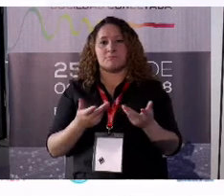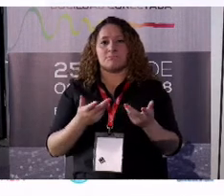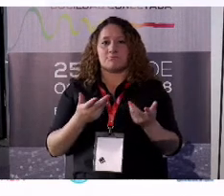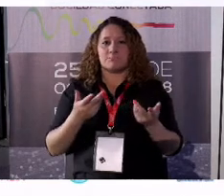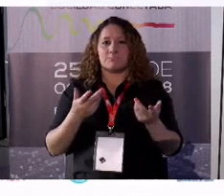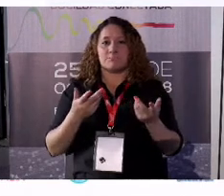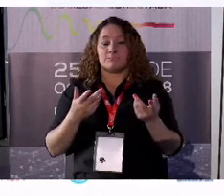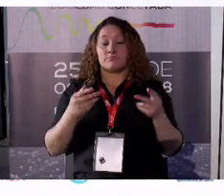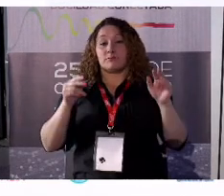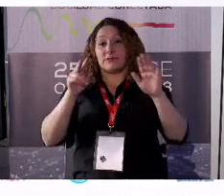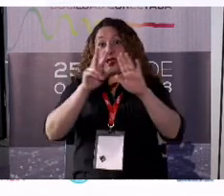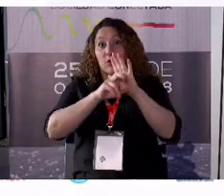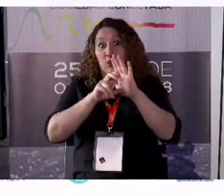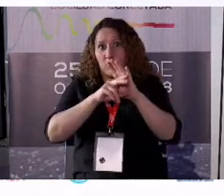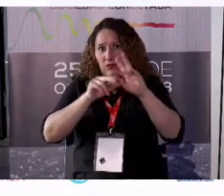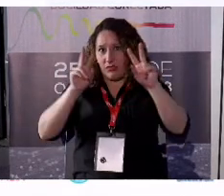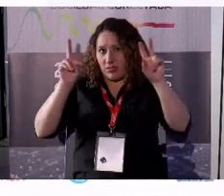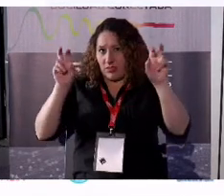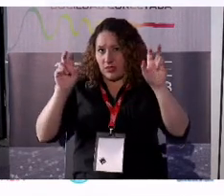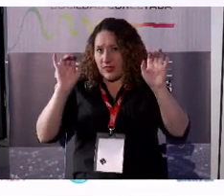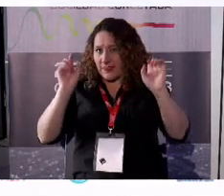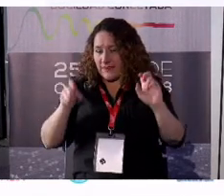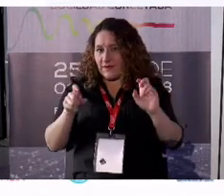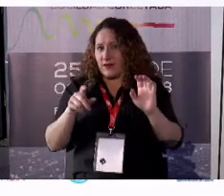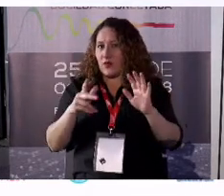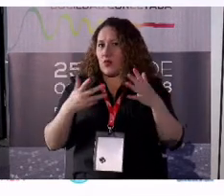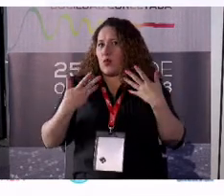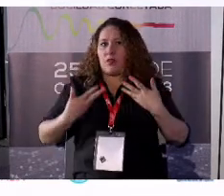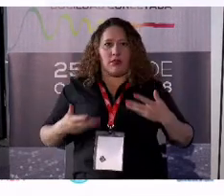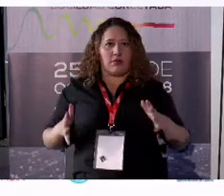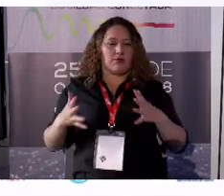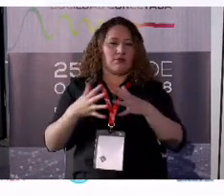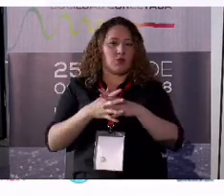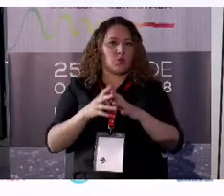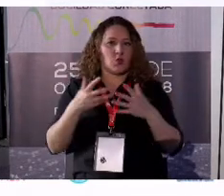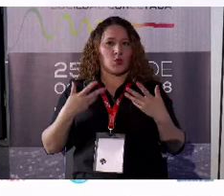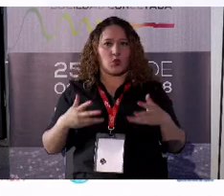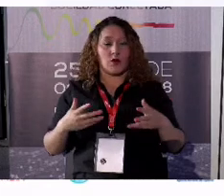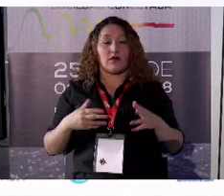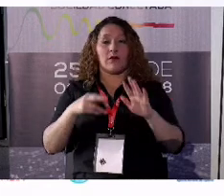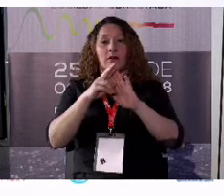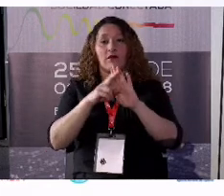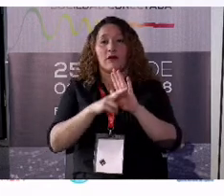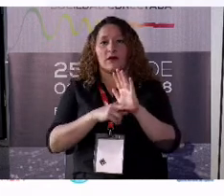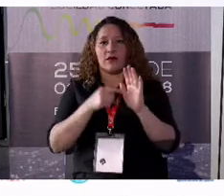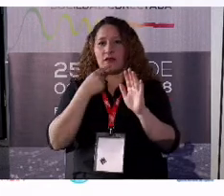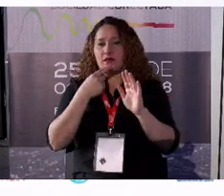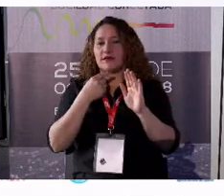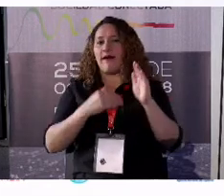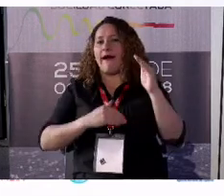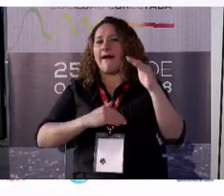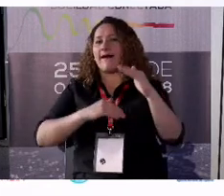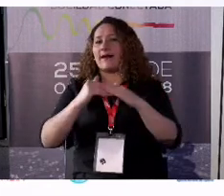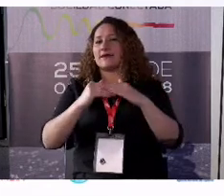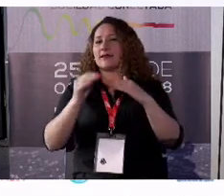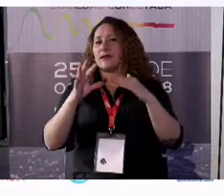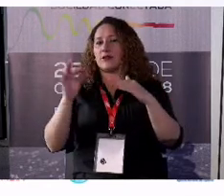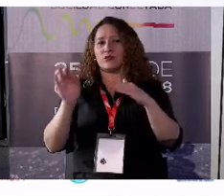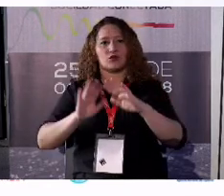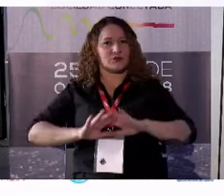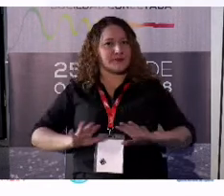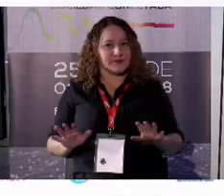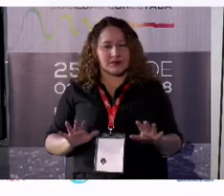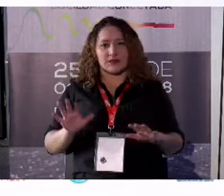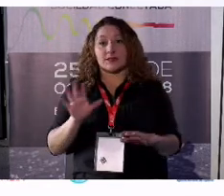aunque en teorías debería aceptarse cualquier combinación, las reglas dicen hasta 500, no me mande más. 500